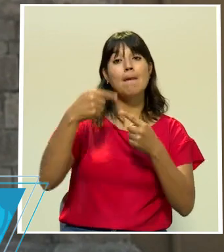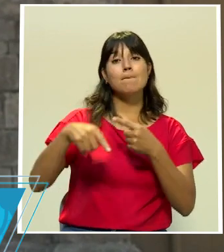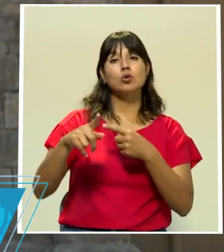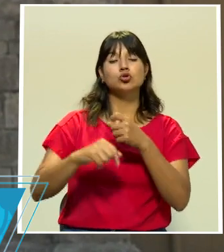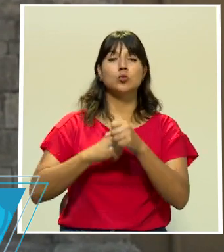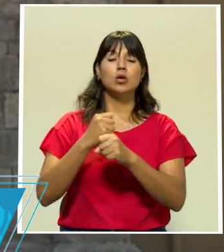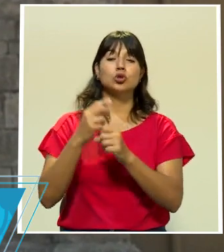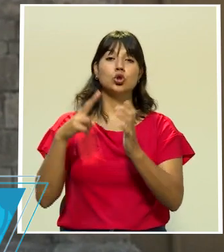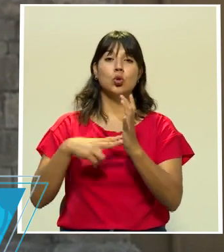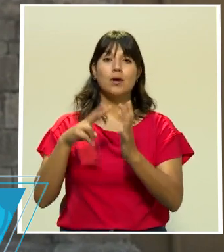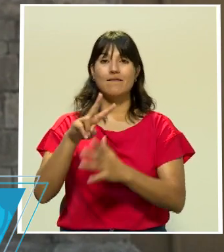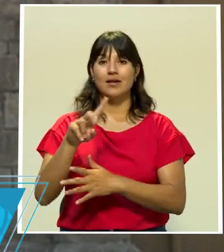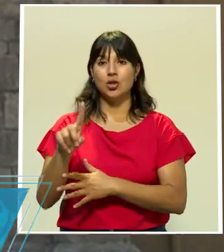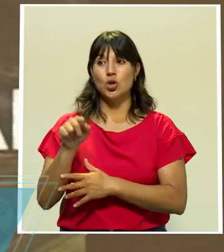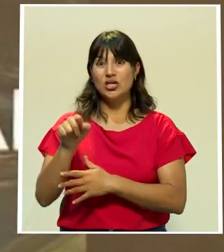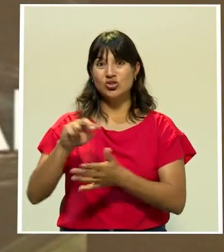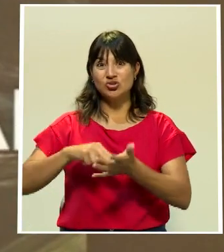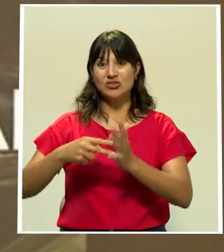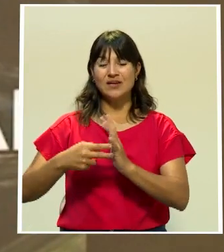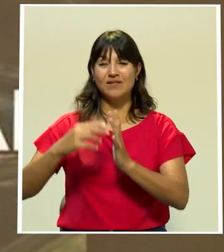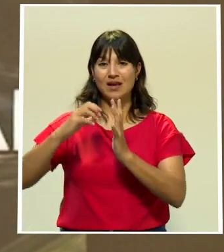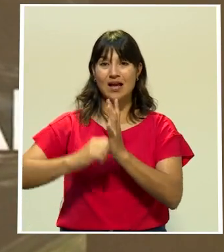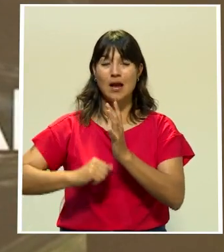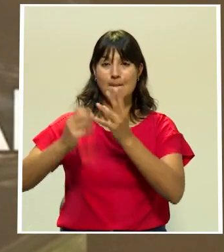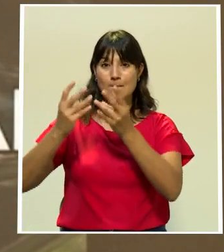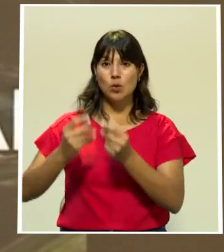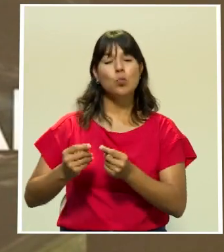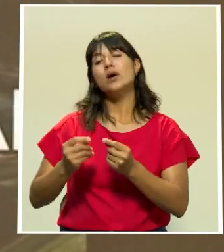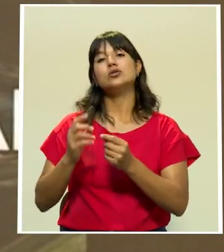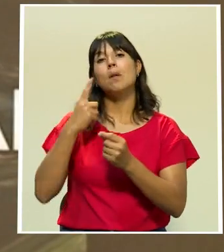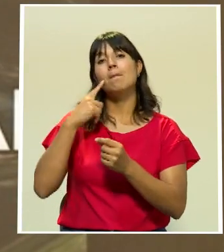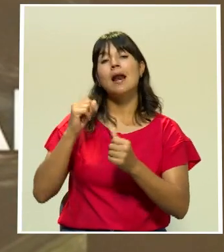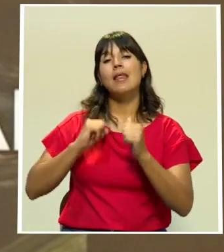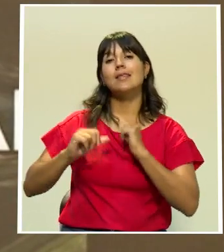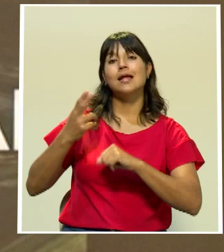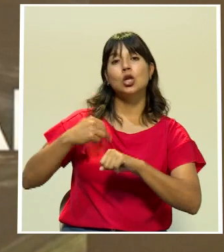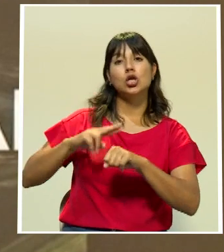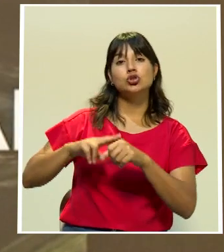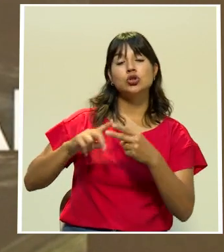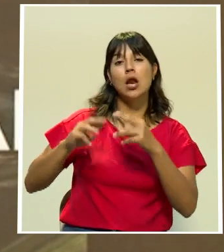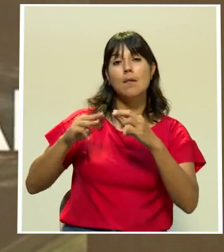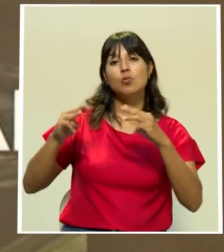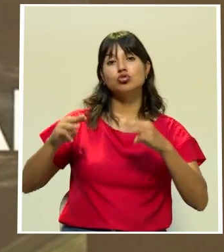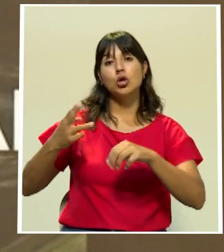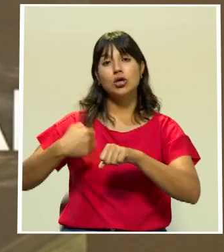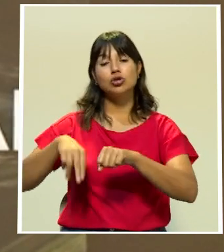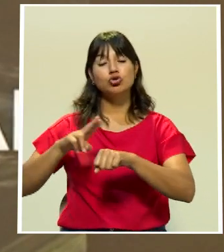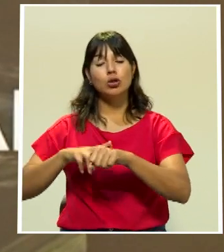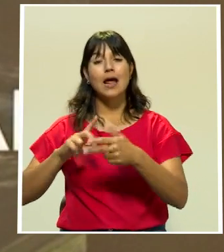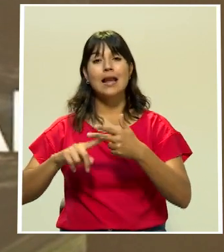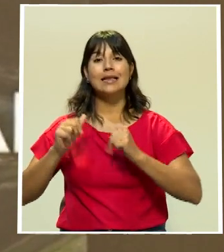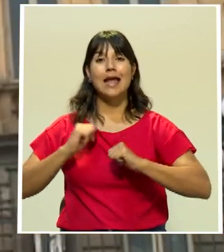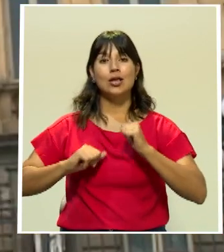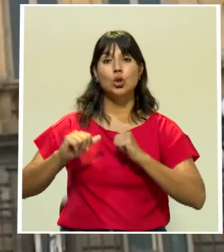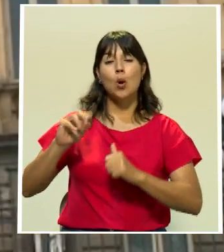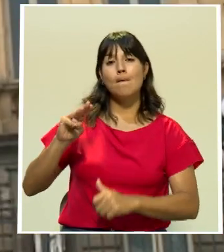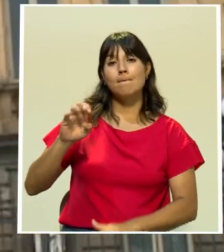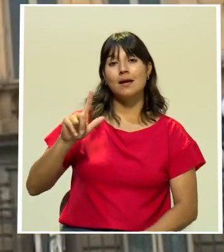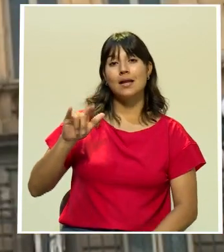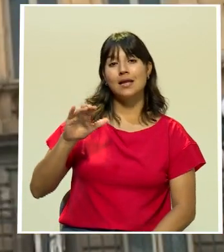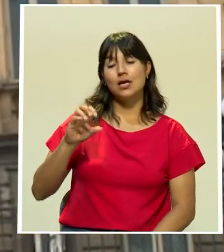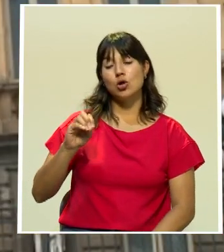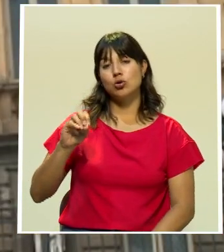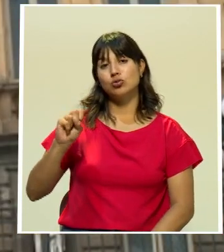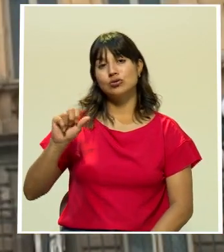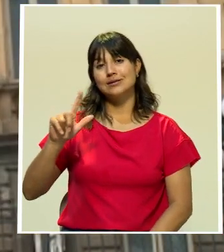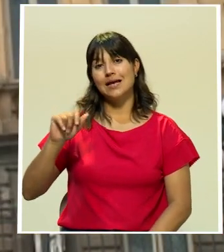Esta disminución implica el recorte de presupuesto del Teatro Nacional, del Museo Nacional, Teatro Popular Melico Salazar, Centro Nacional